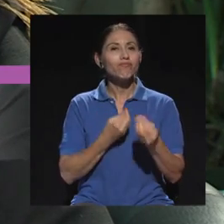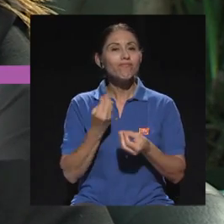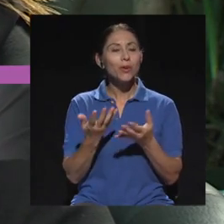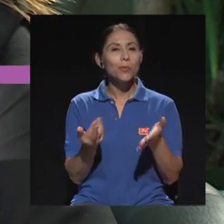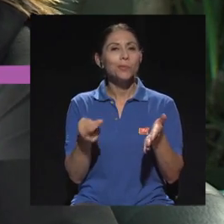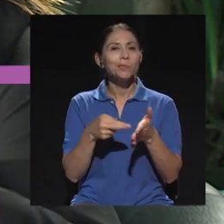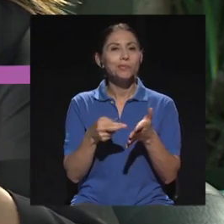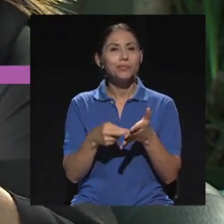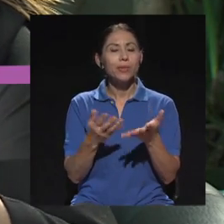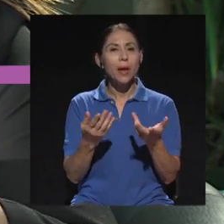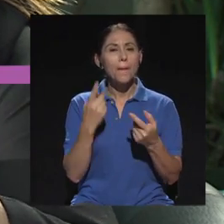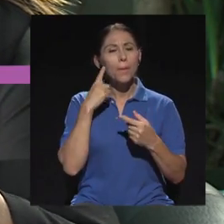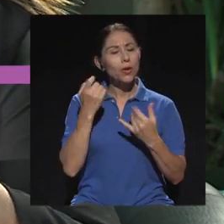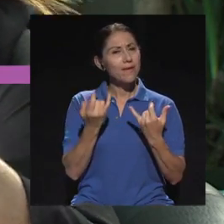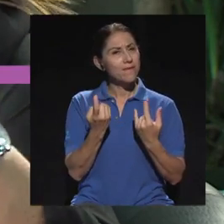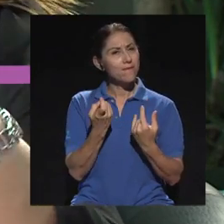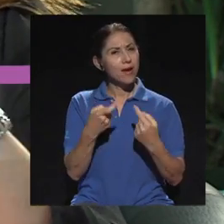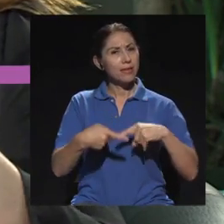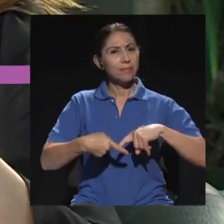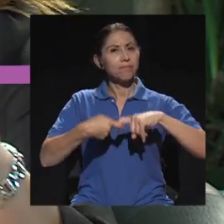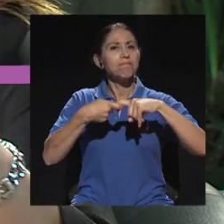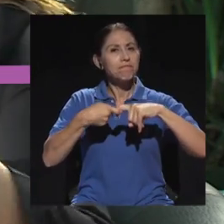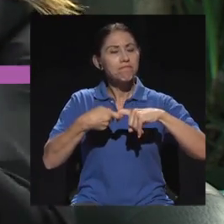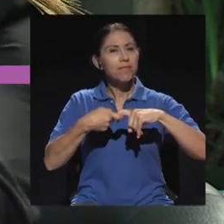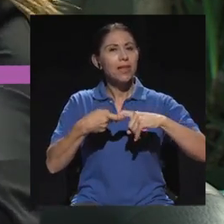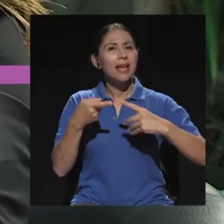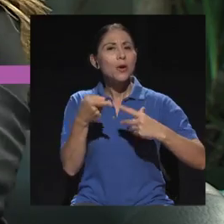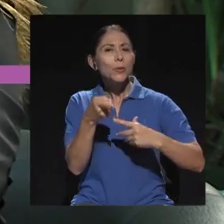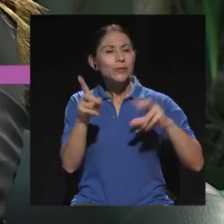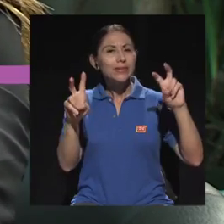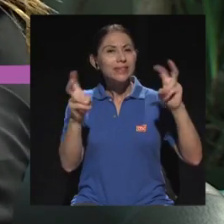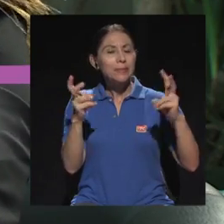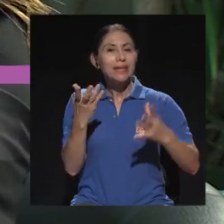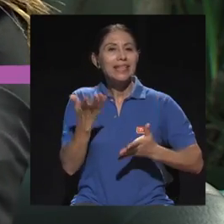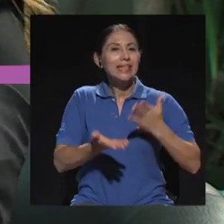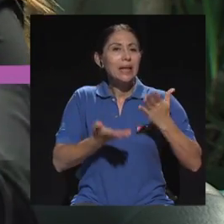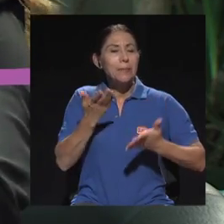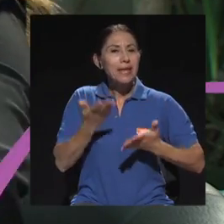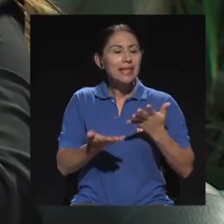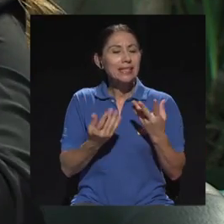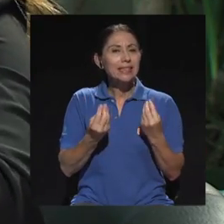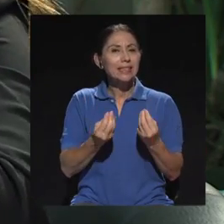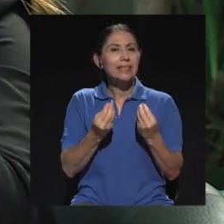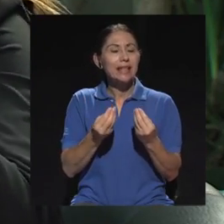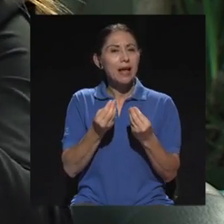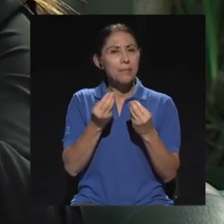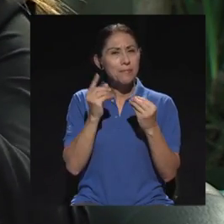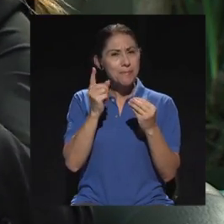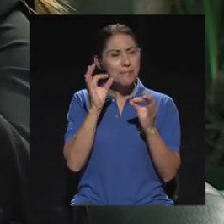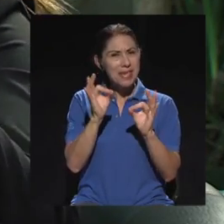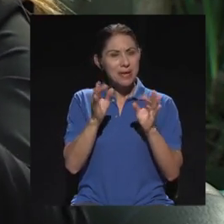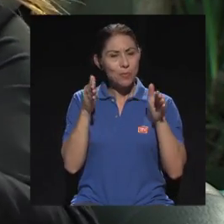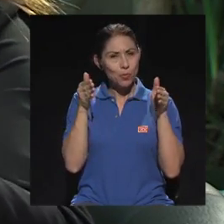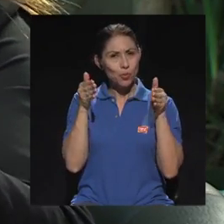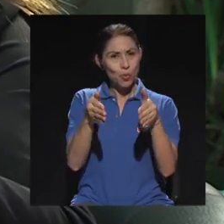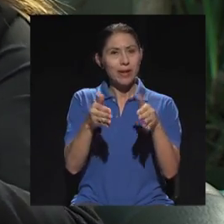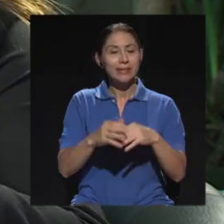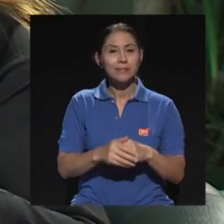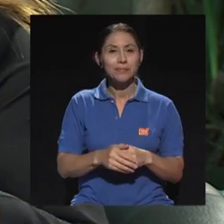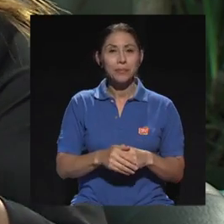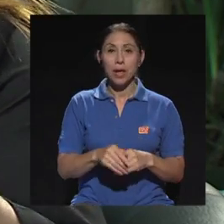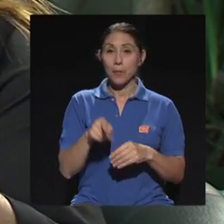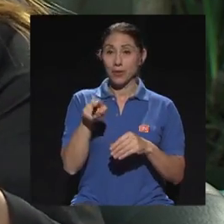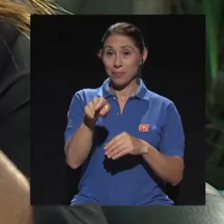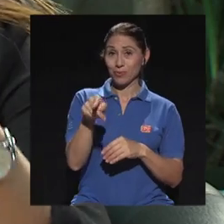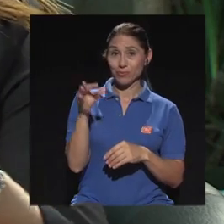porque se nos queda pendiente ese apartado que tal vez en la encuesta está bien puntualizado, que es el hecho de este adolescente